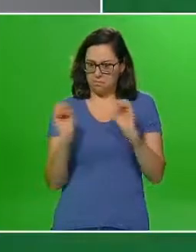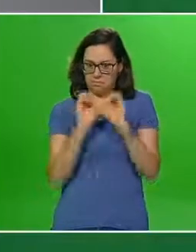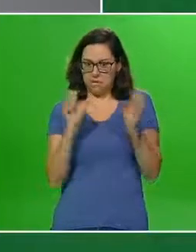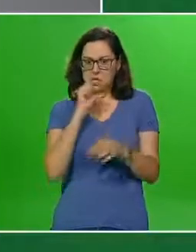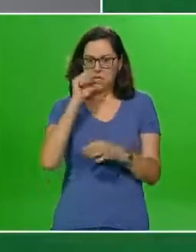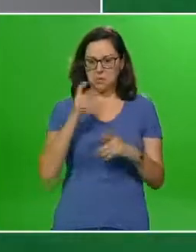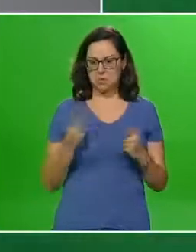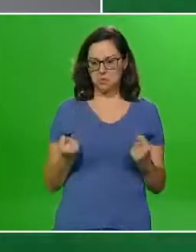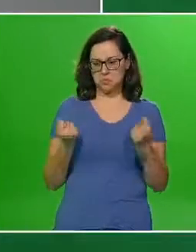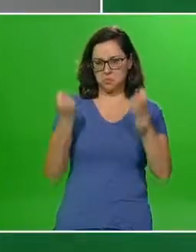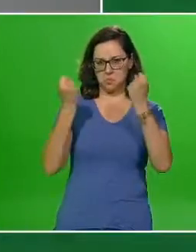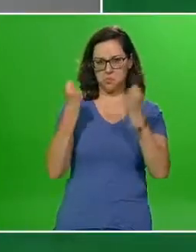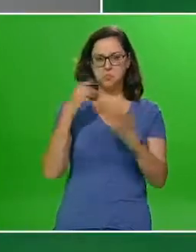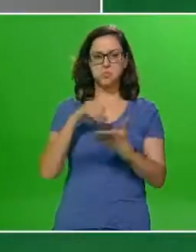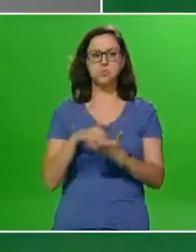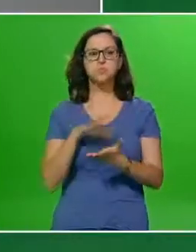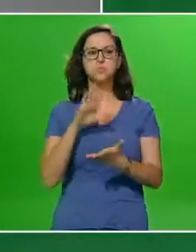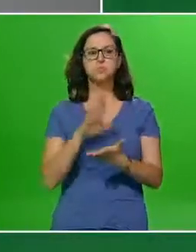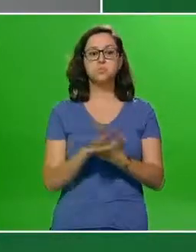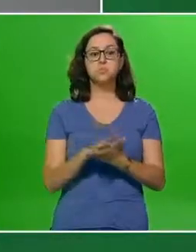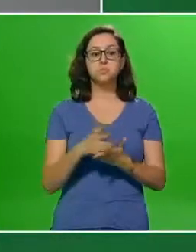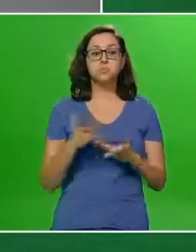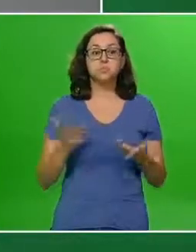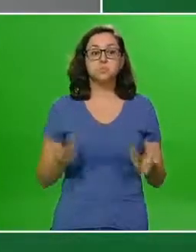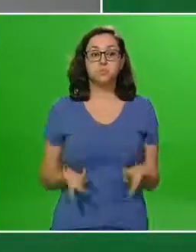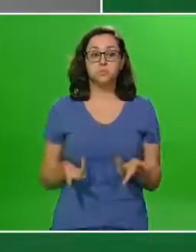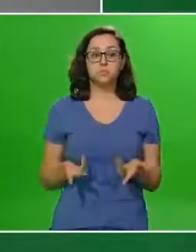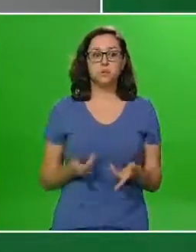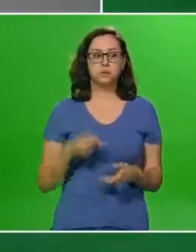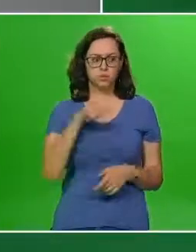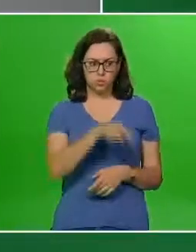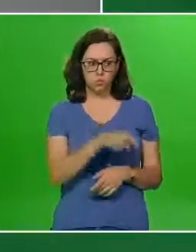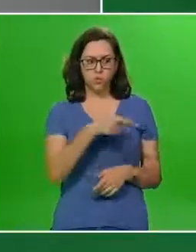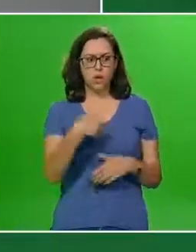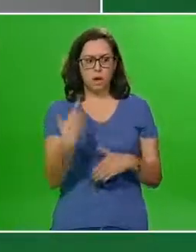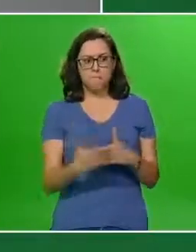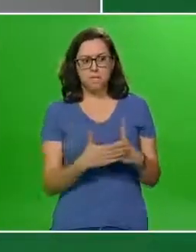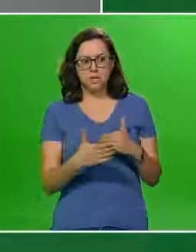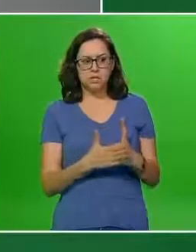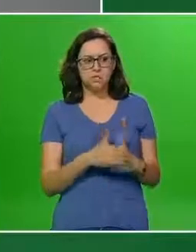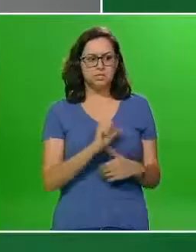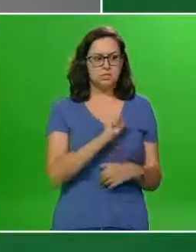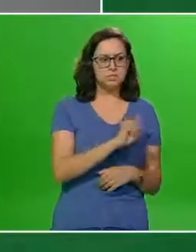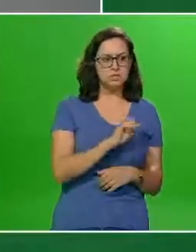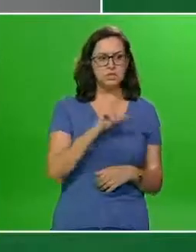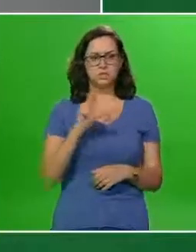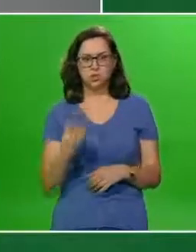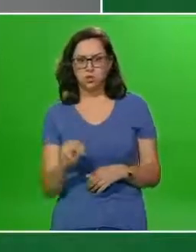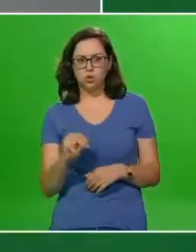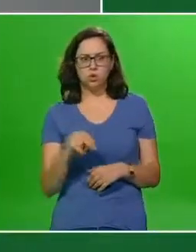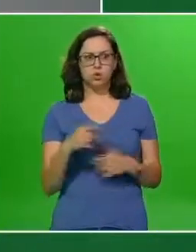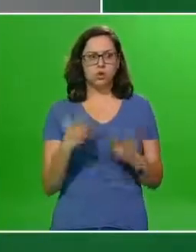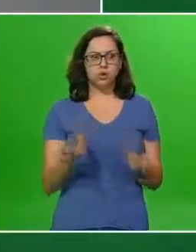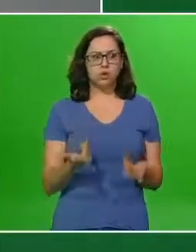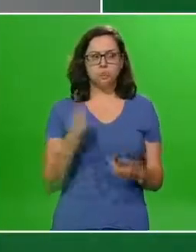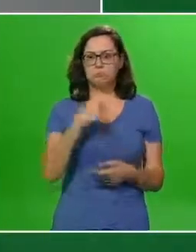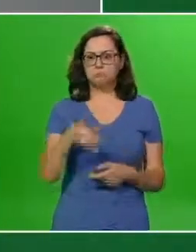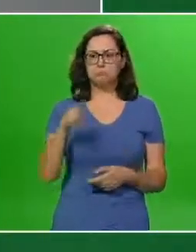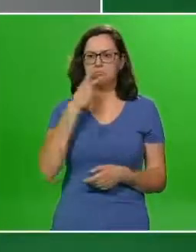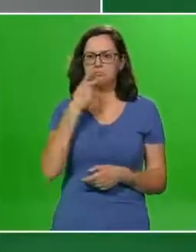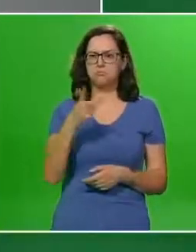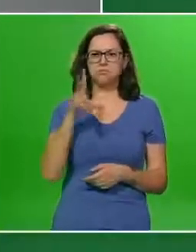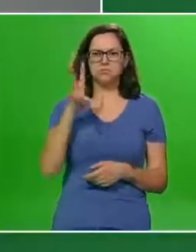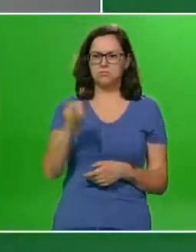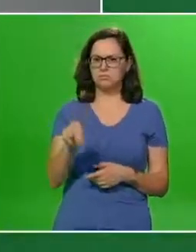sitio de Mi Vacuna, a pesar de que le pregunte si estaba embarazada o no, si le ponen que no, les dice que todavía les avienta el registro como